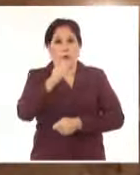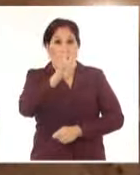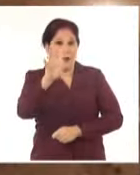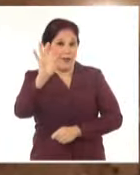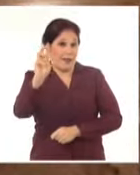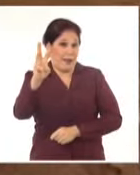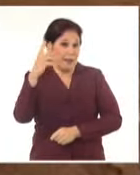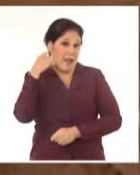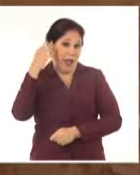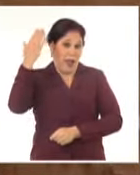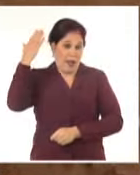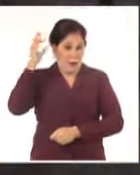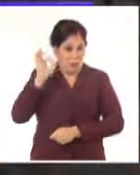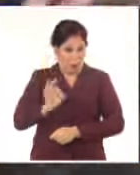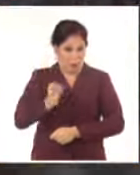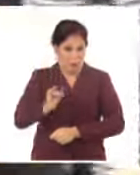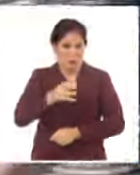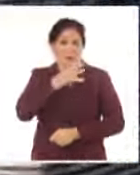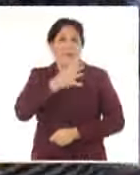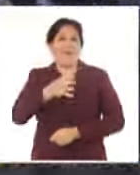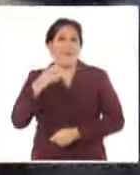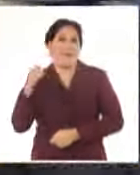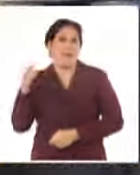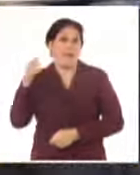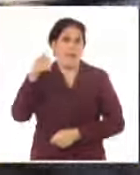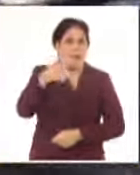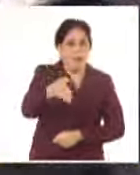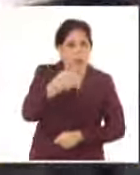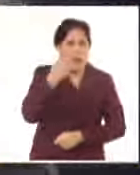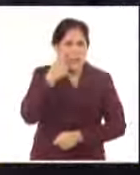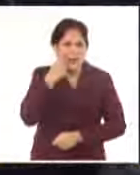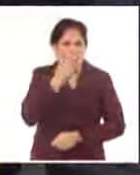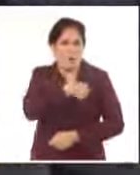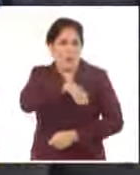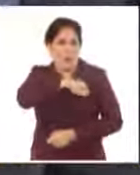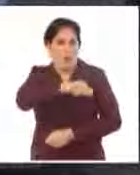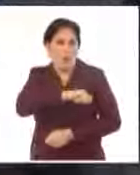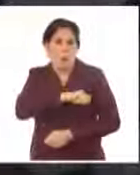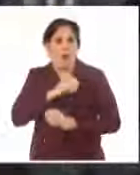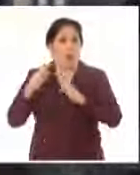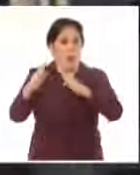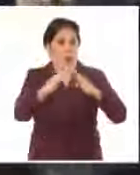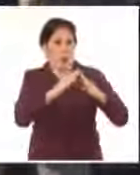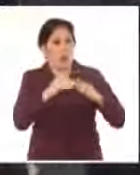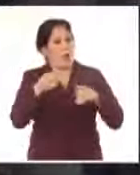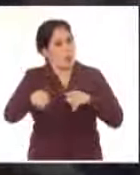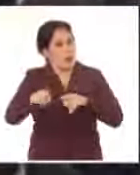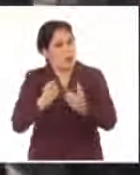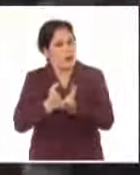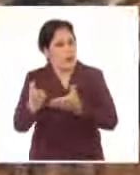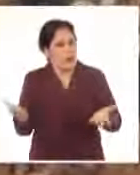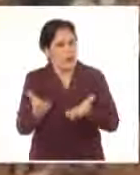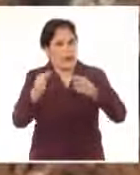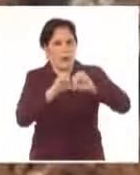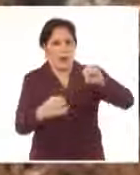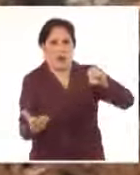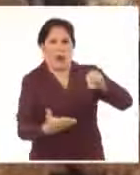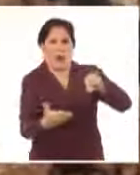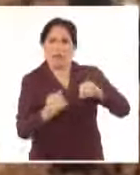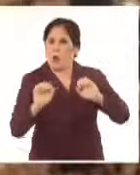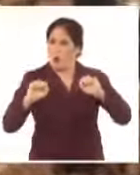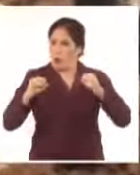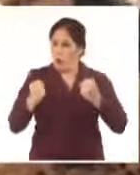atrás el comandante en jefe Fidel Castro Ruz instó a los pobladores de la comunidad a mantener el desarrollo cañero de la zona. La